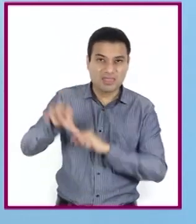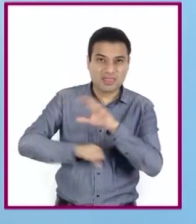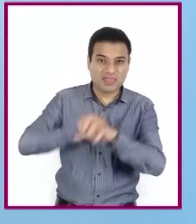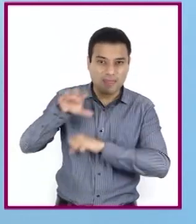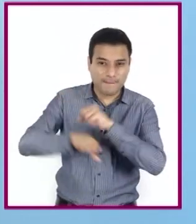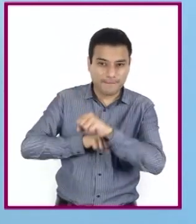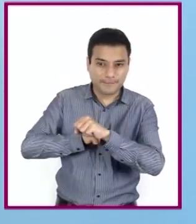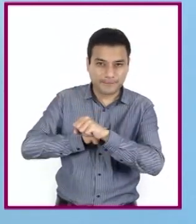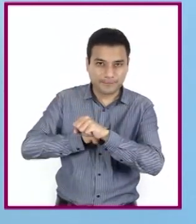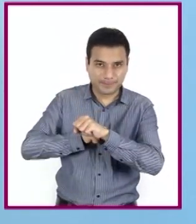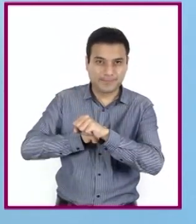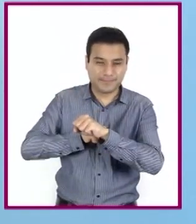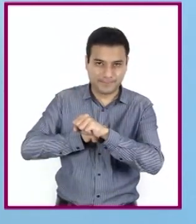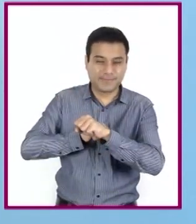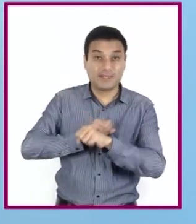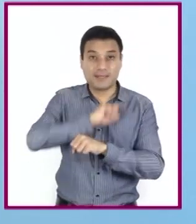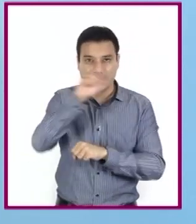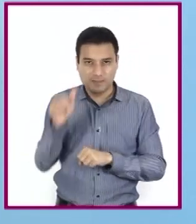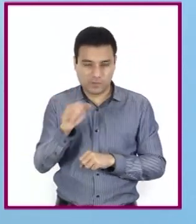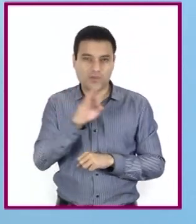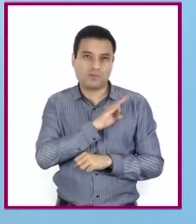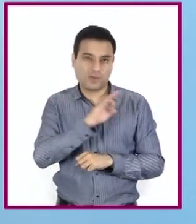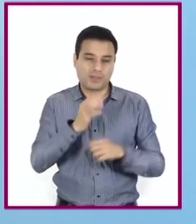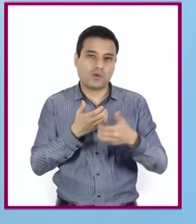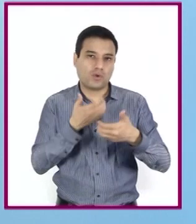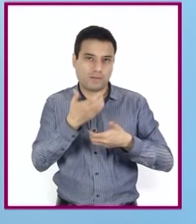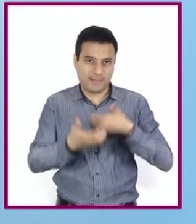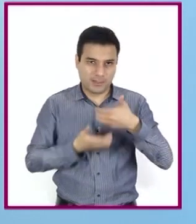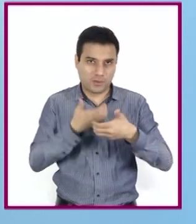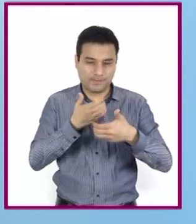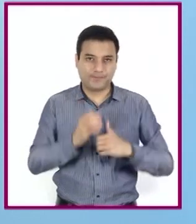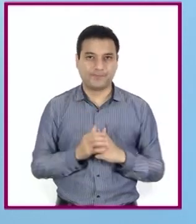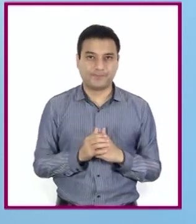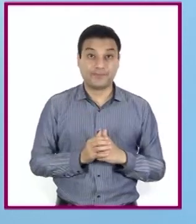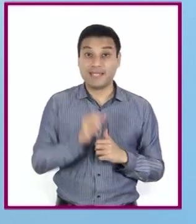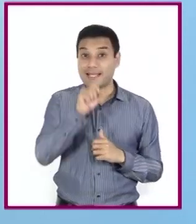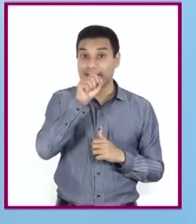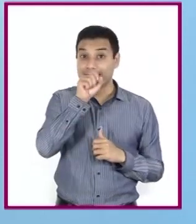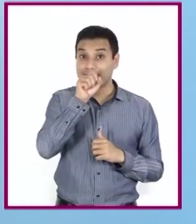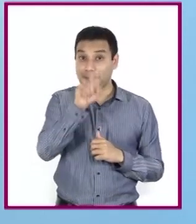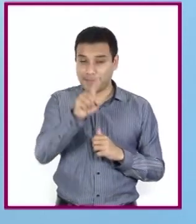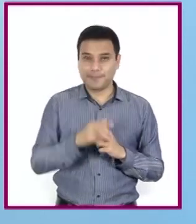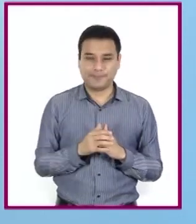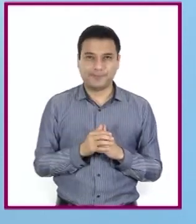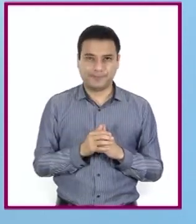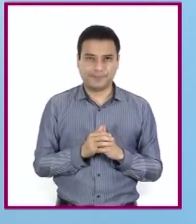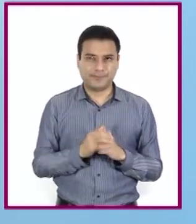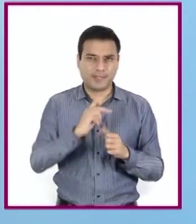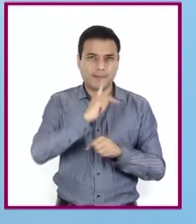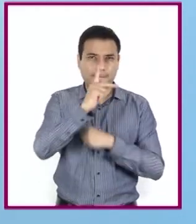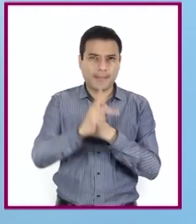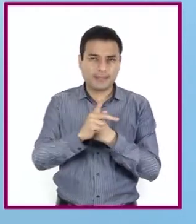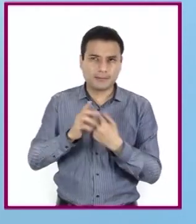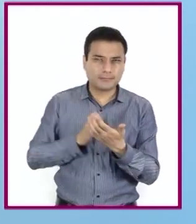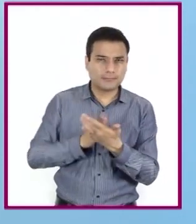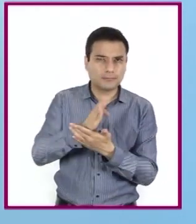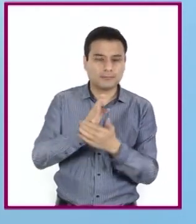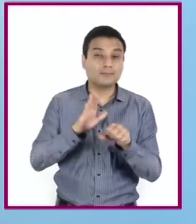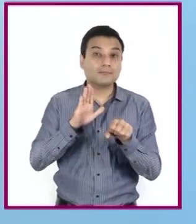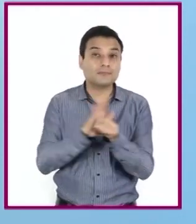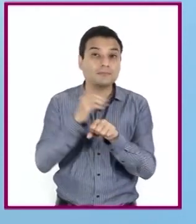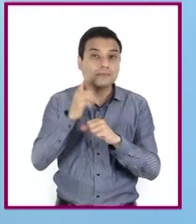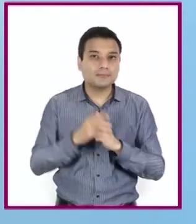como puntos clave para el comercio internacional. Además, tenía el propósito de incrementar el número